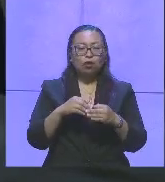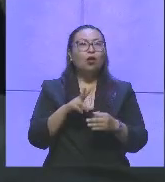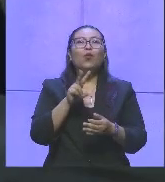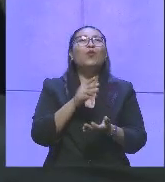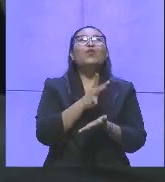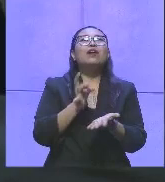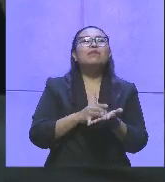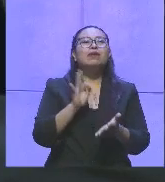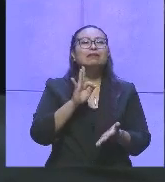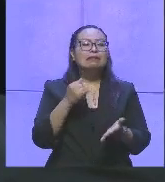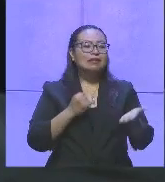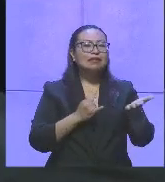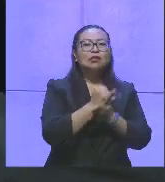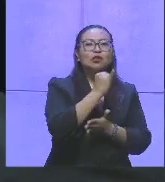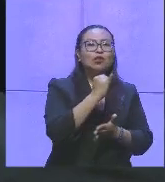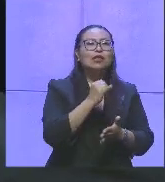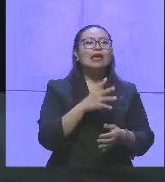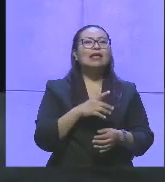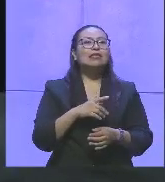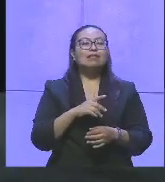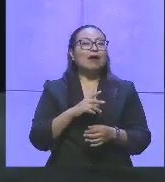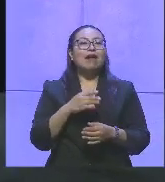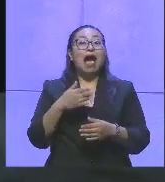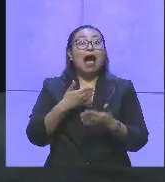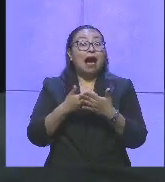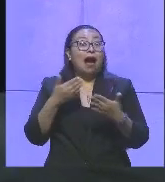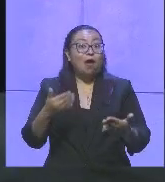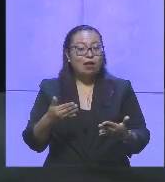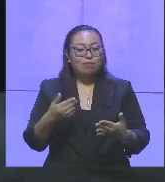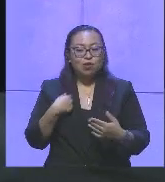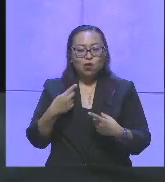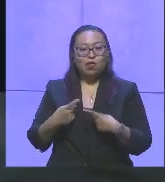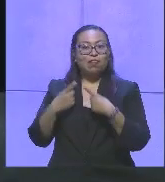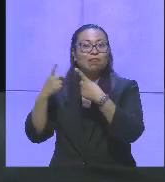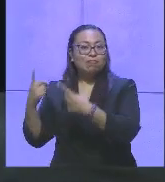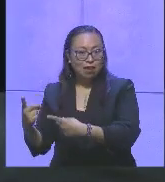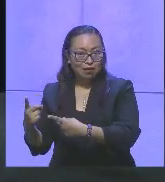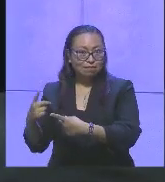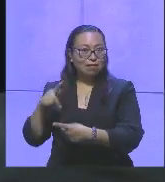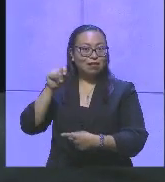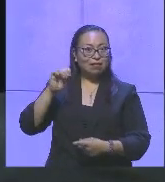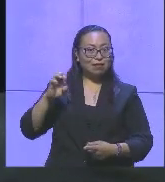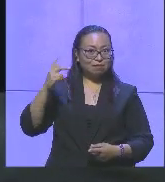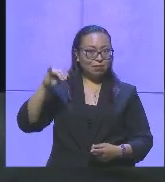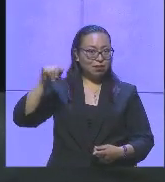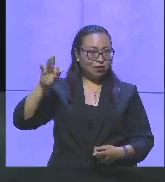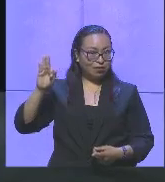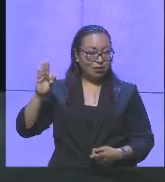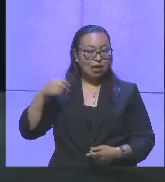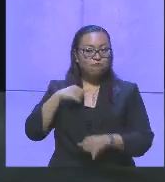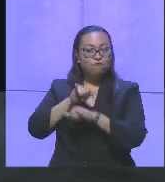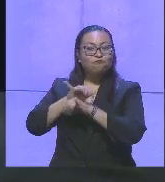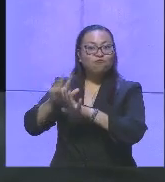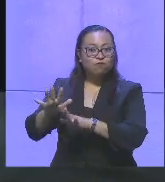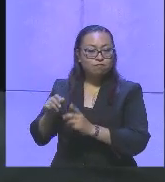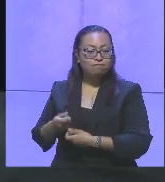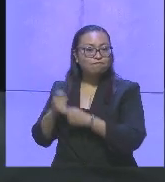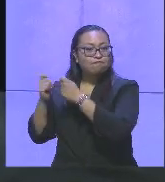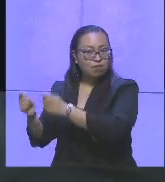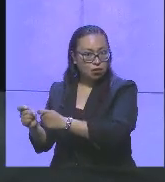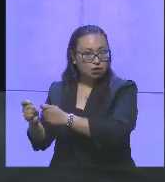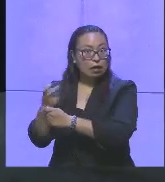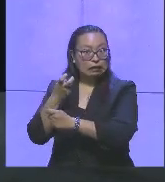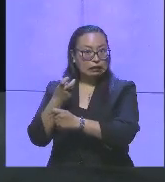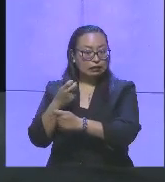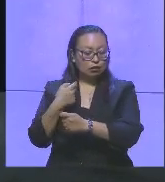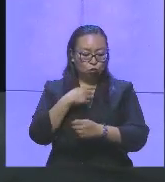decisiones judiciales propiamente dichas, sino darle el conocimiento al Tribunal Electoral, darle la difusión necesaria.